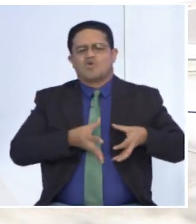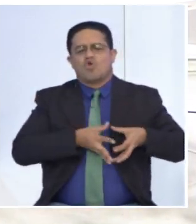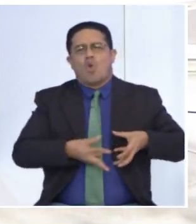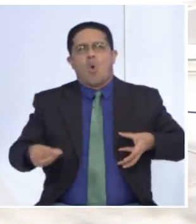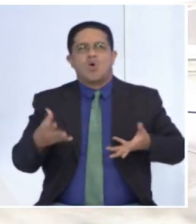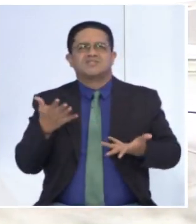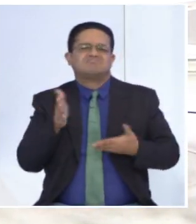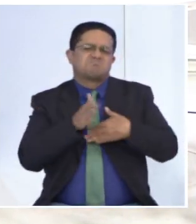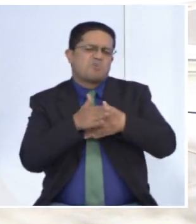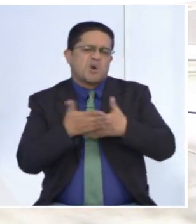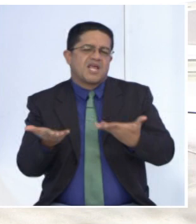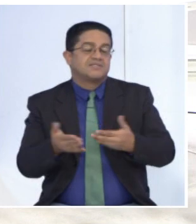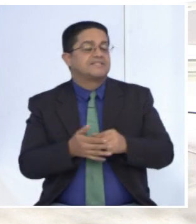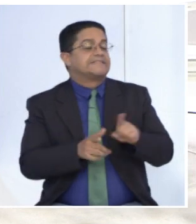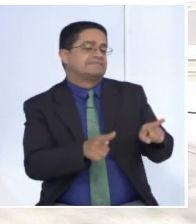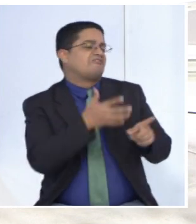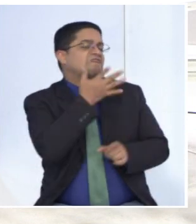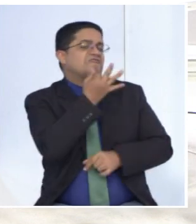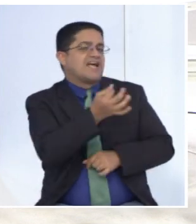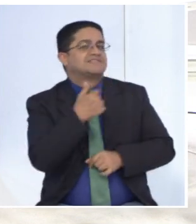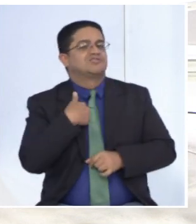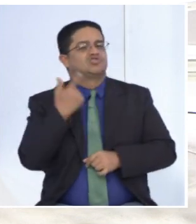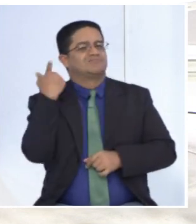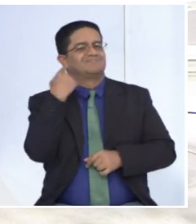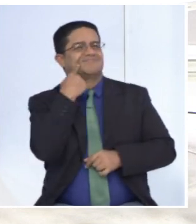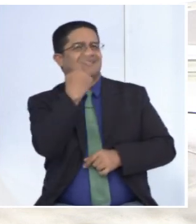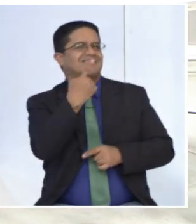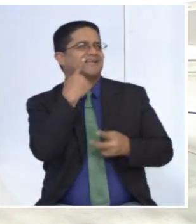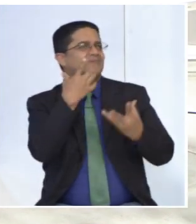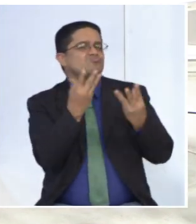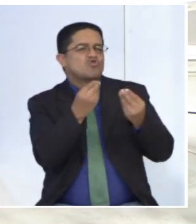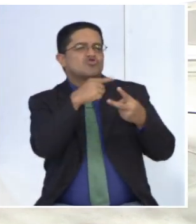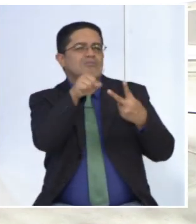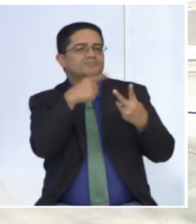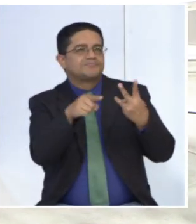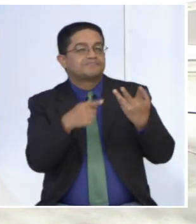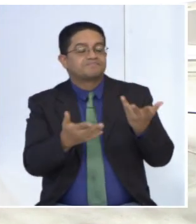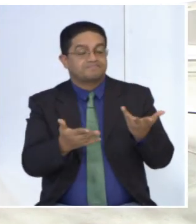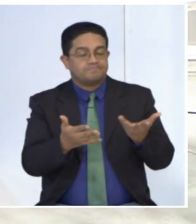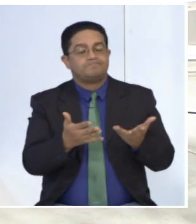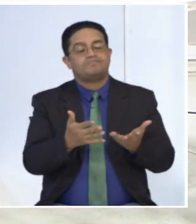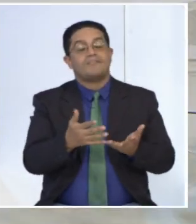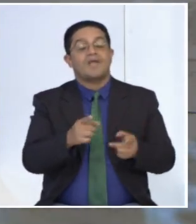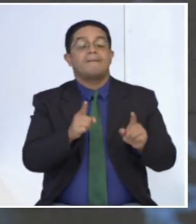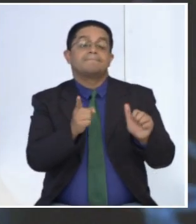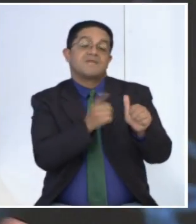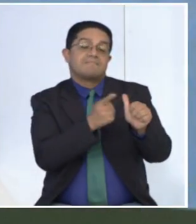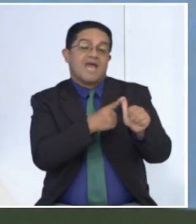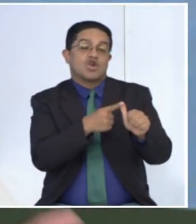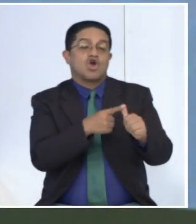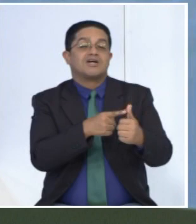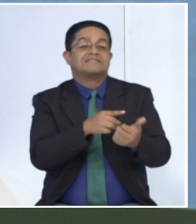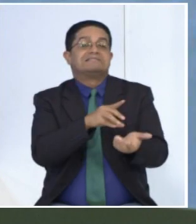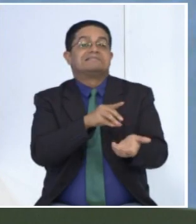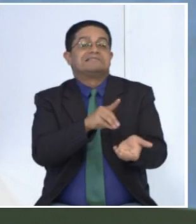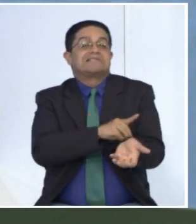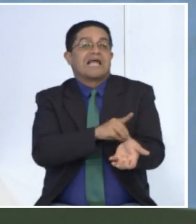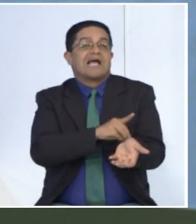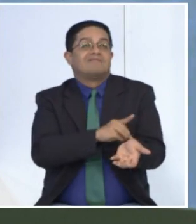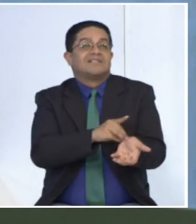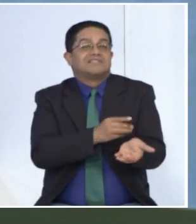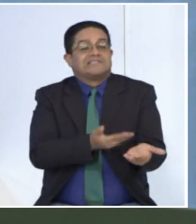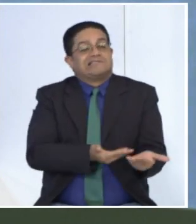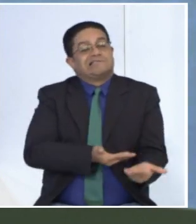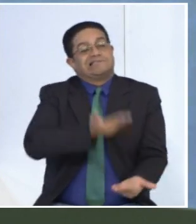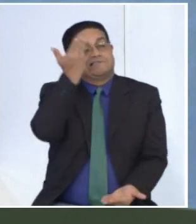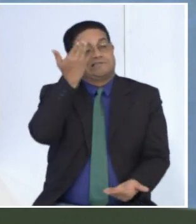¿Por qué pasa esto? Es sencillo, como te comenté, es una entidad multifactorial. La hiperglicemia primero conduce, entre muchas cosas, inmunosupresión